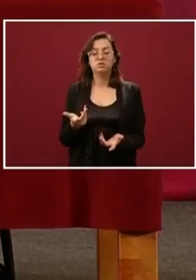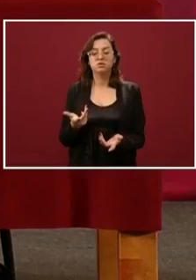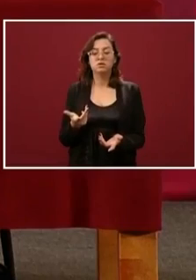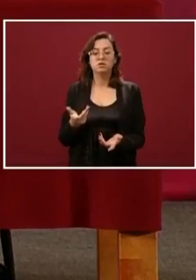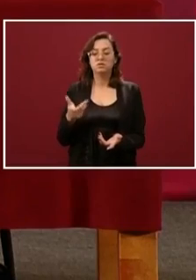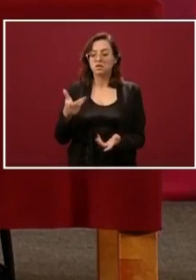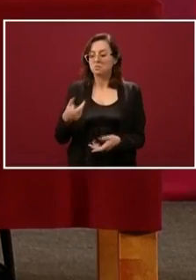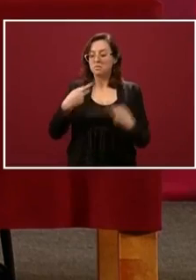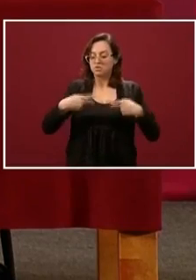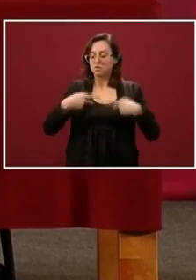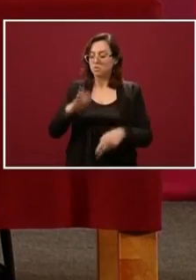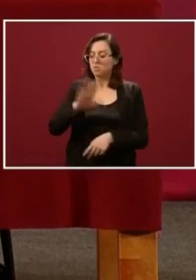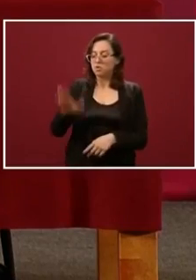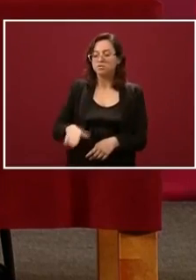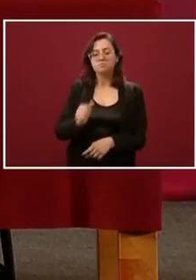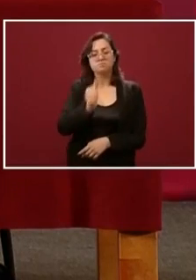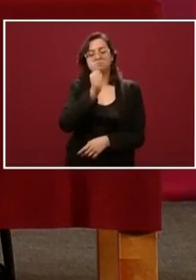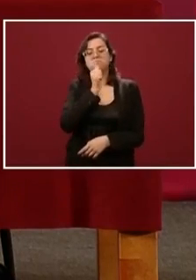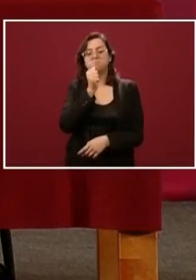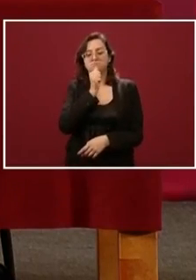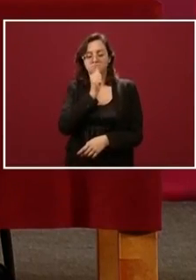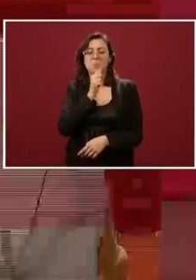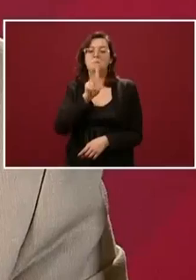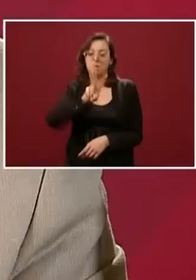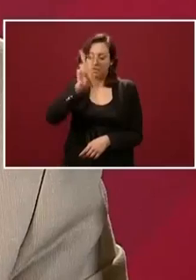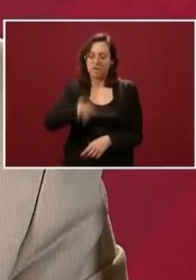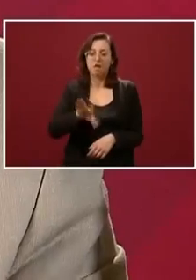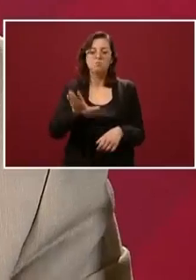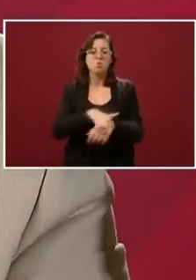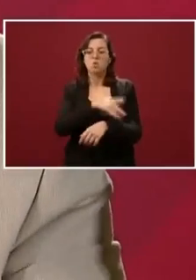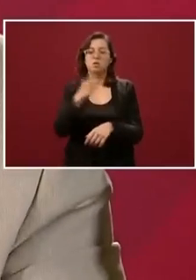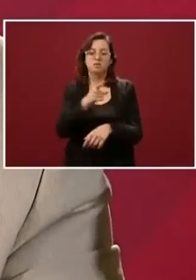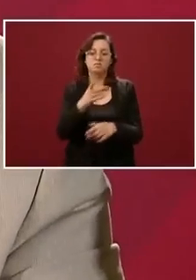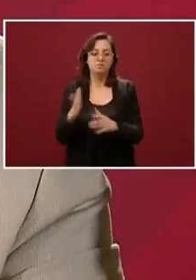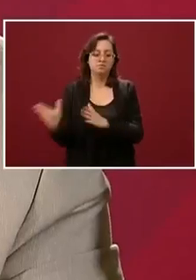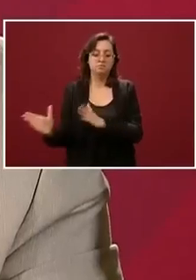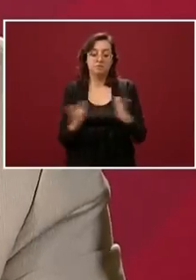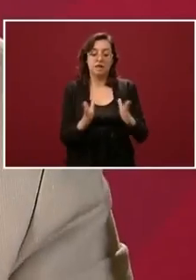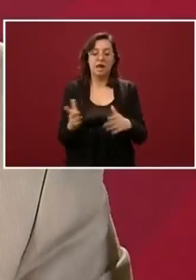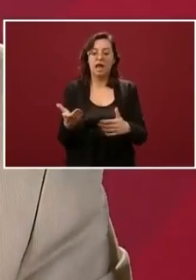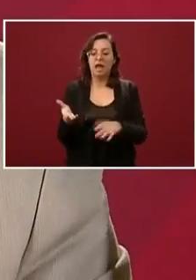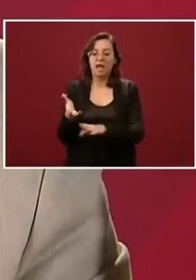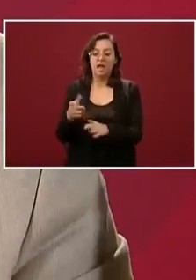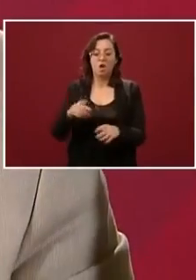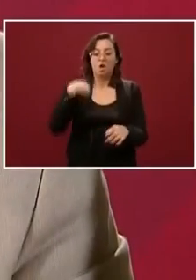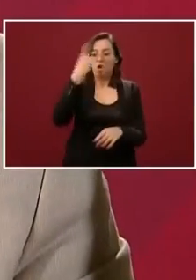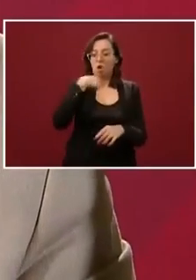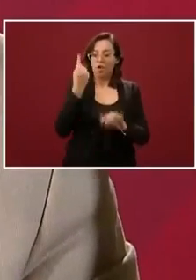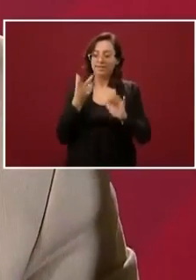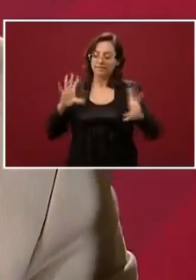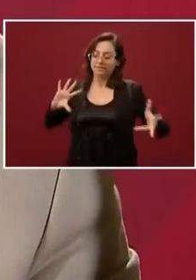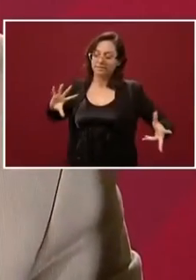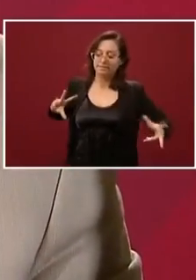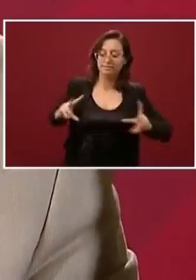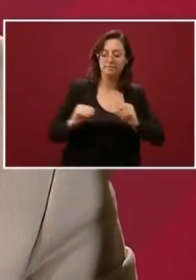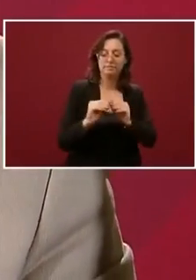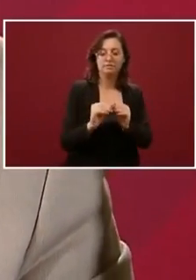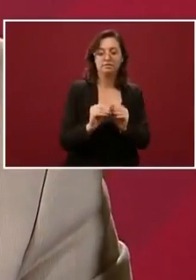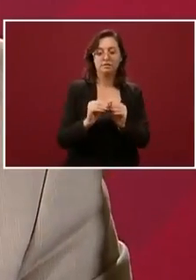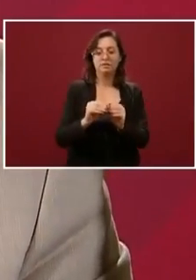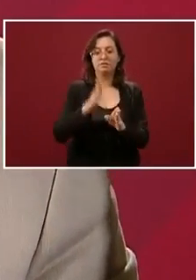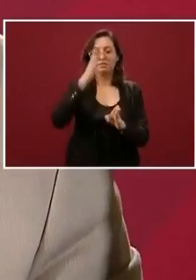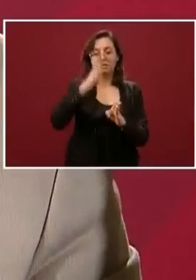lamentable defunción, porque cuando precisamente hicimos el corte no formaba parte de la tabla resumen de casos confirmados. El día de